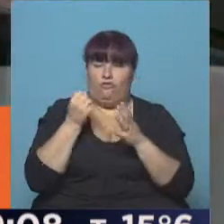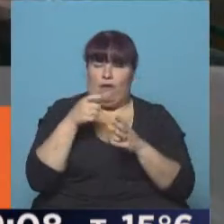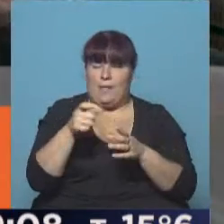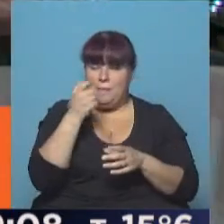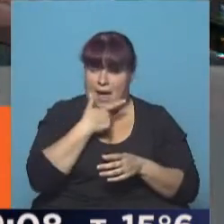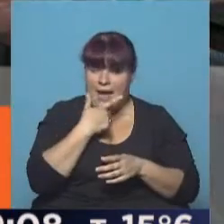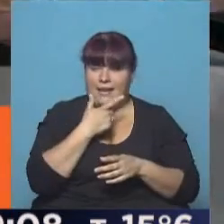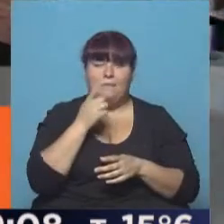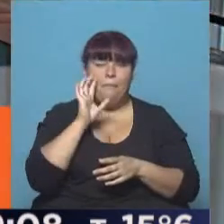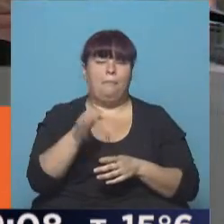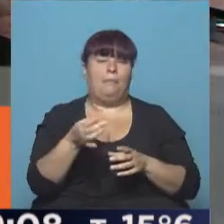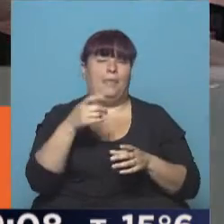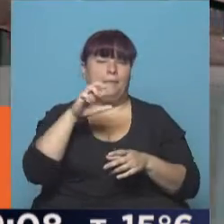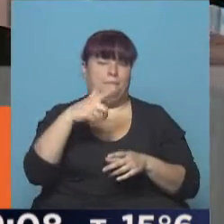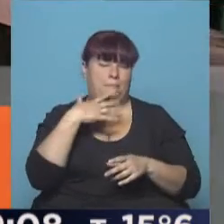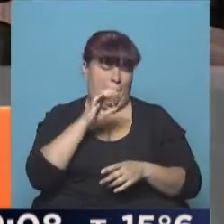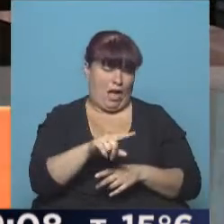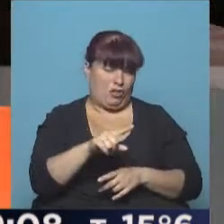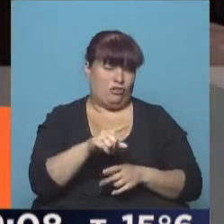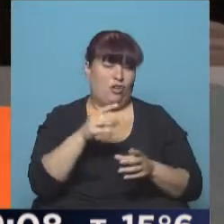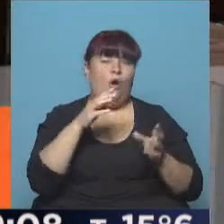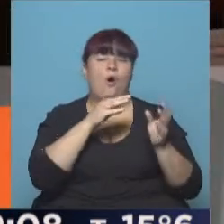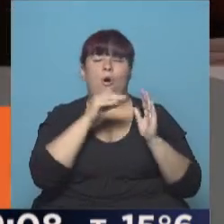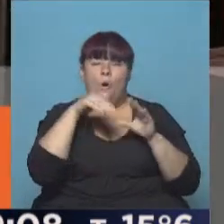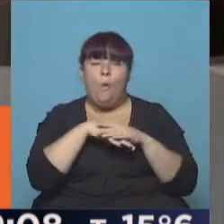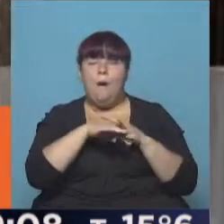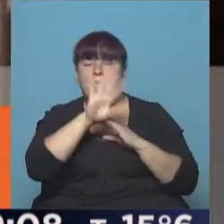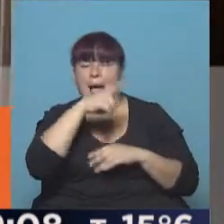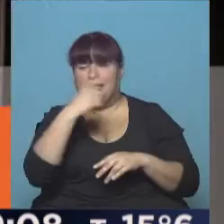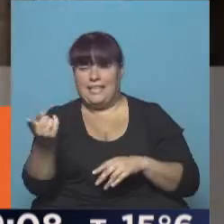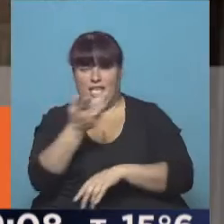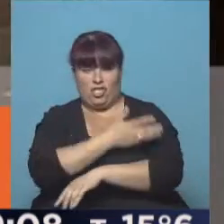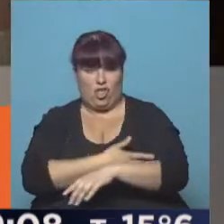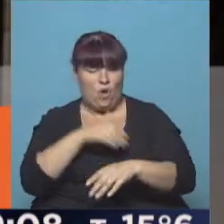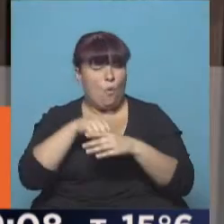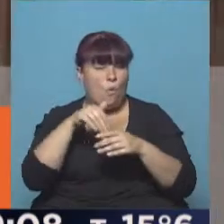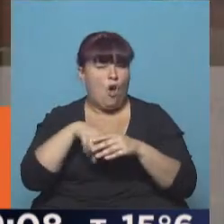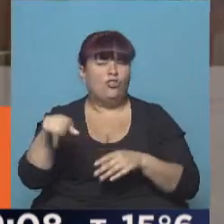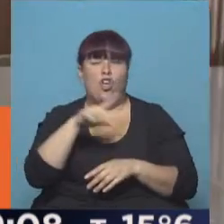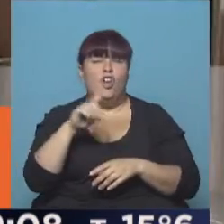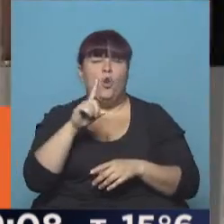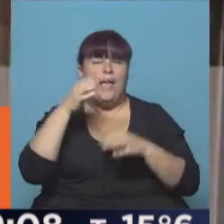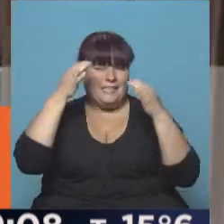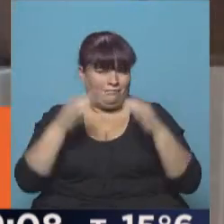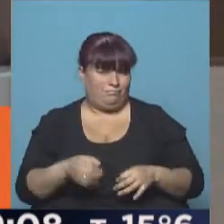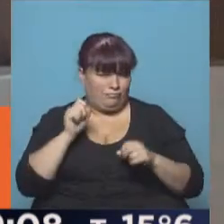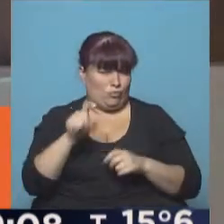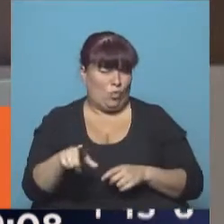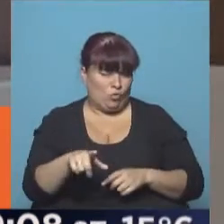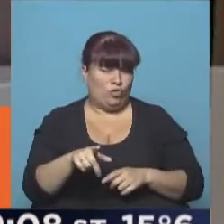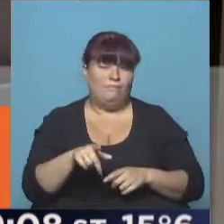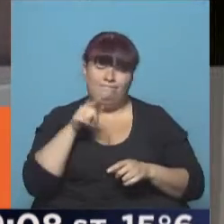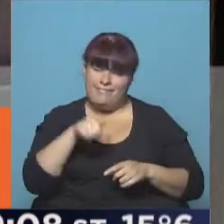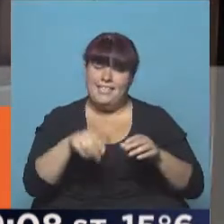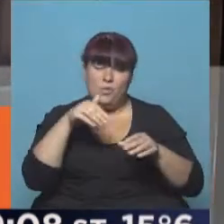Macri, es el que aparece en la PASO y cosecha mucho más que Scioli en un electorado que no es genuinamente de él. Y ese es